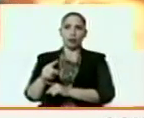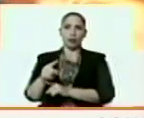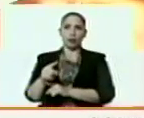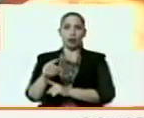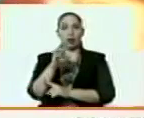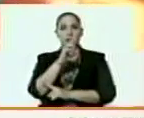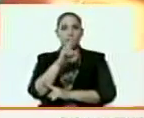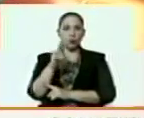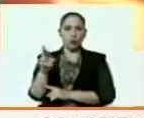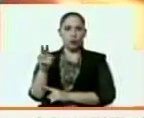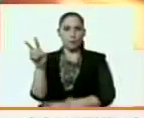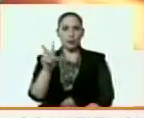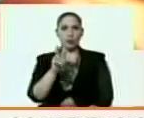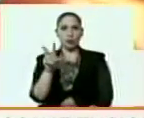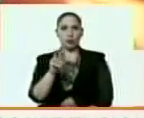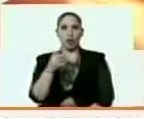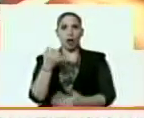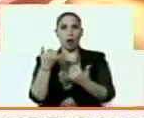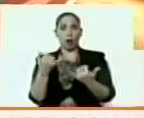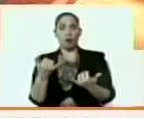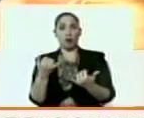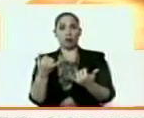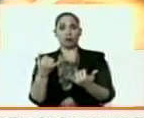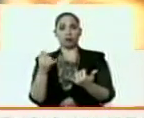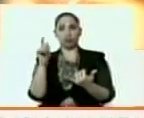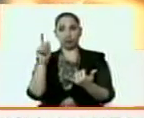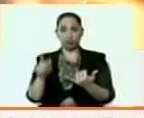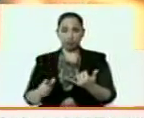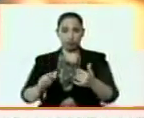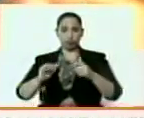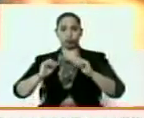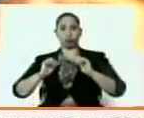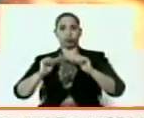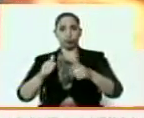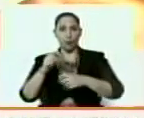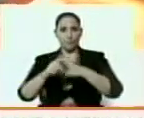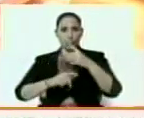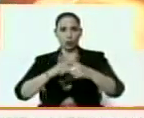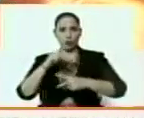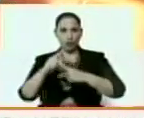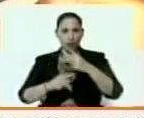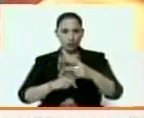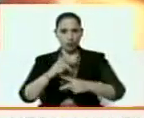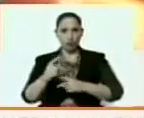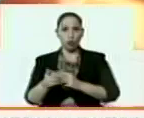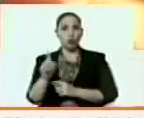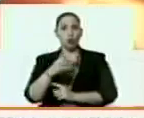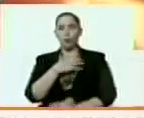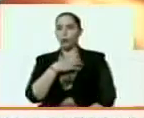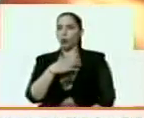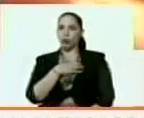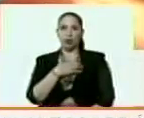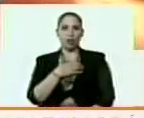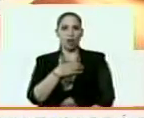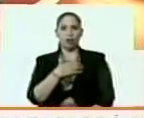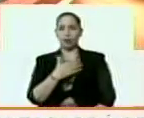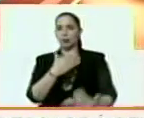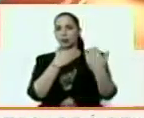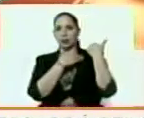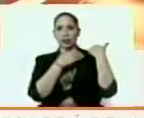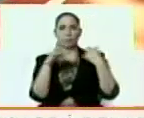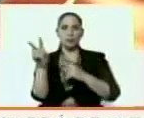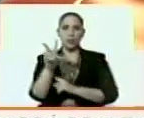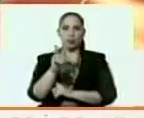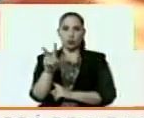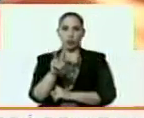Él ha debido inhibirse, iniciar un procedimiento inhibitorio. No podía representar a Venezuela en este caso porque